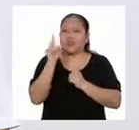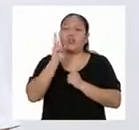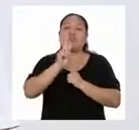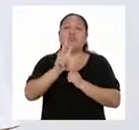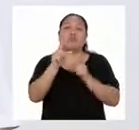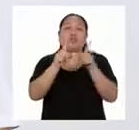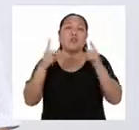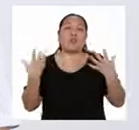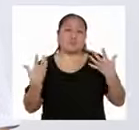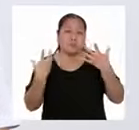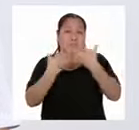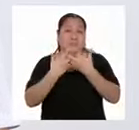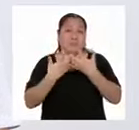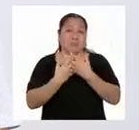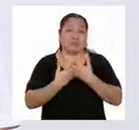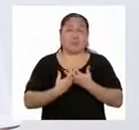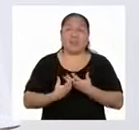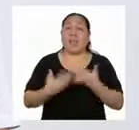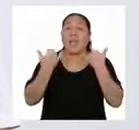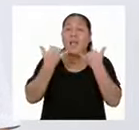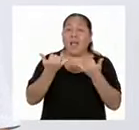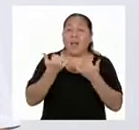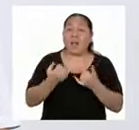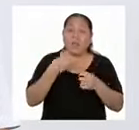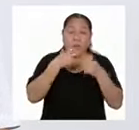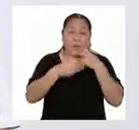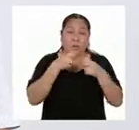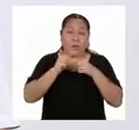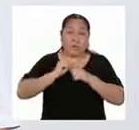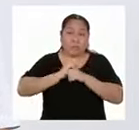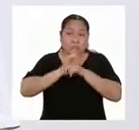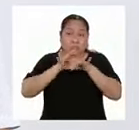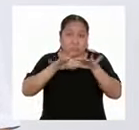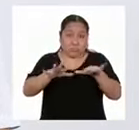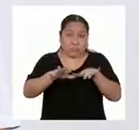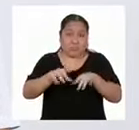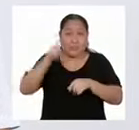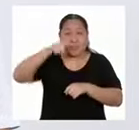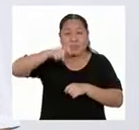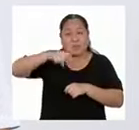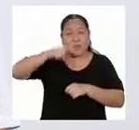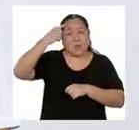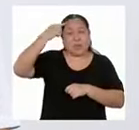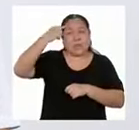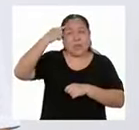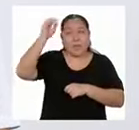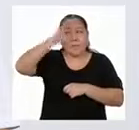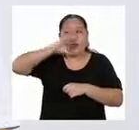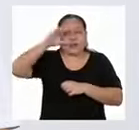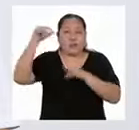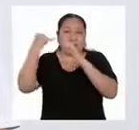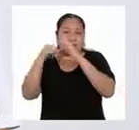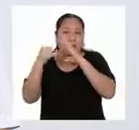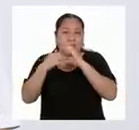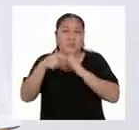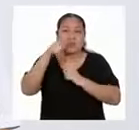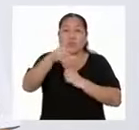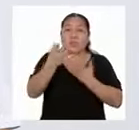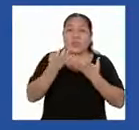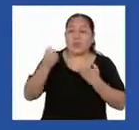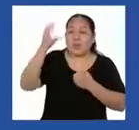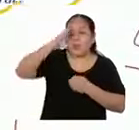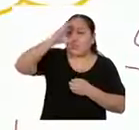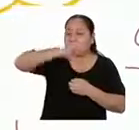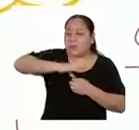que se complementan. Evidentemente, por la coyuntura actual debemos pensar en la búsqueda virtual. Siempre que quieras buscar